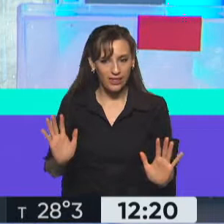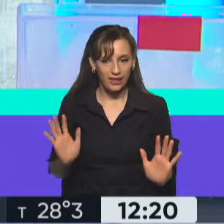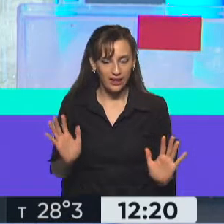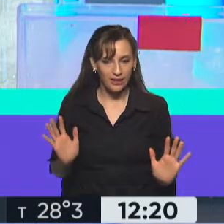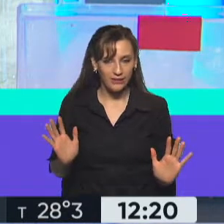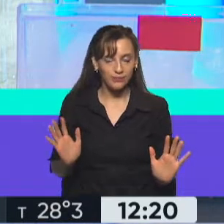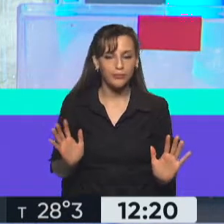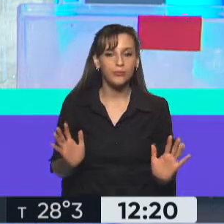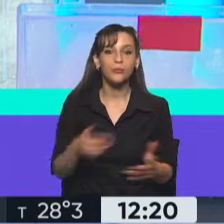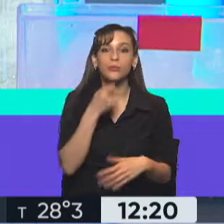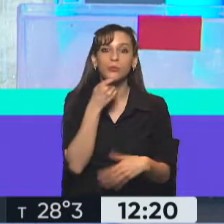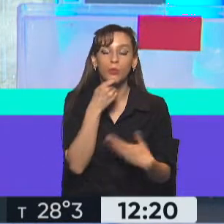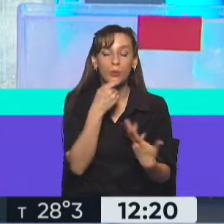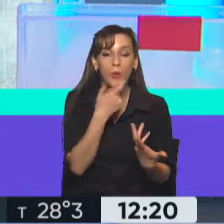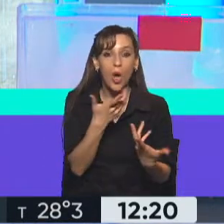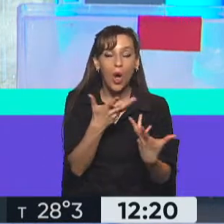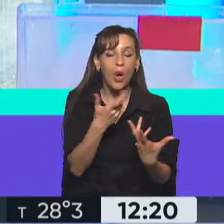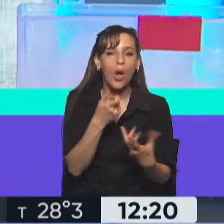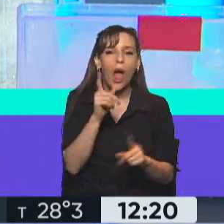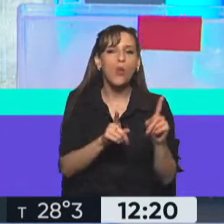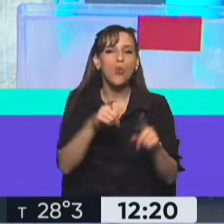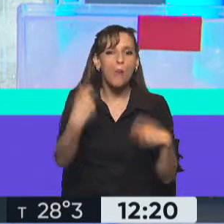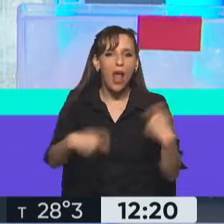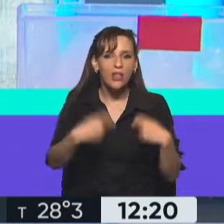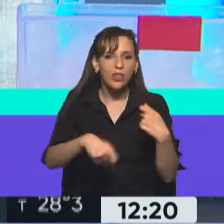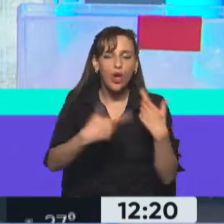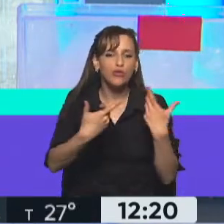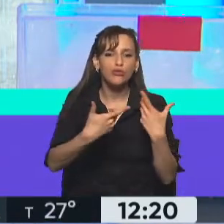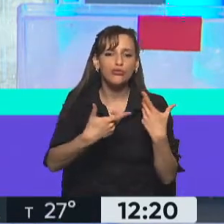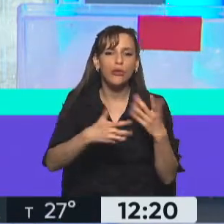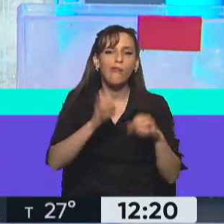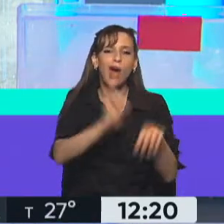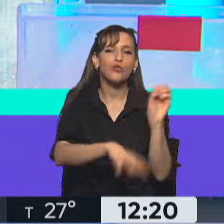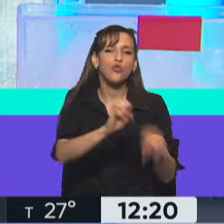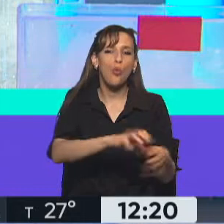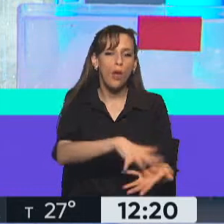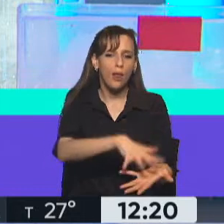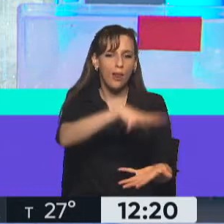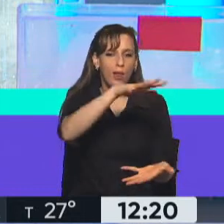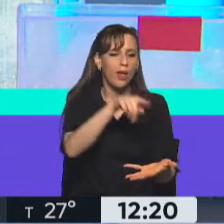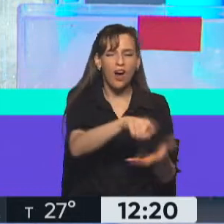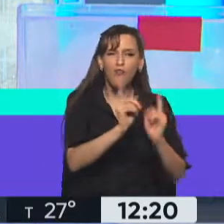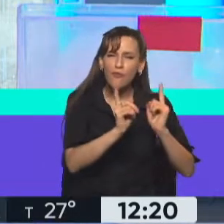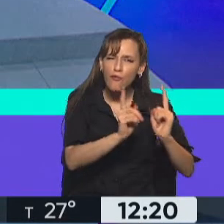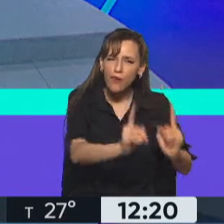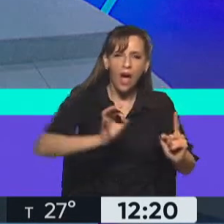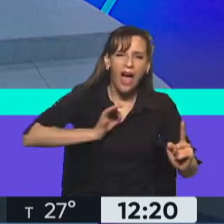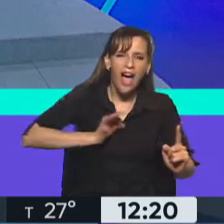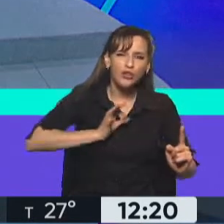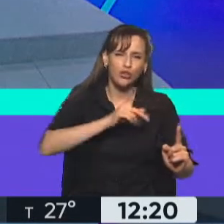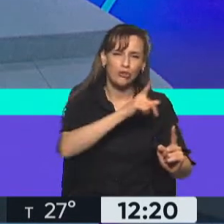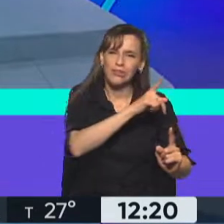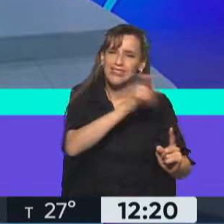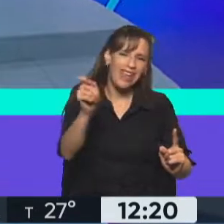hasta cientos de años duran en el medio ambiente y también la logística la recogida